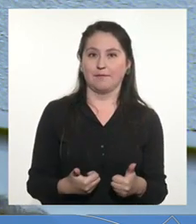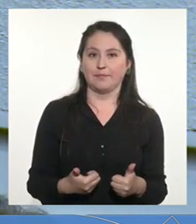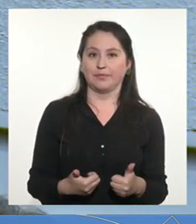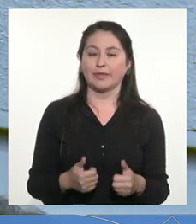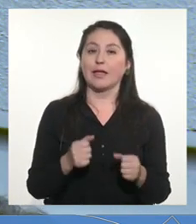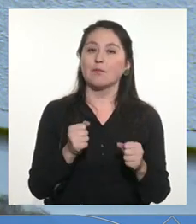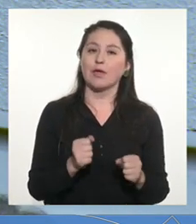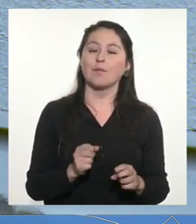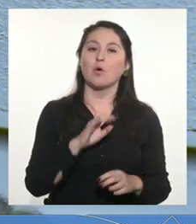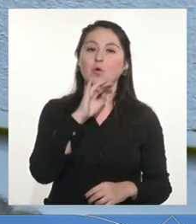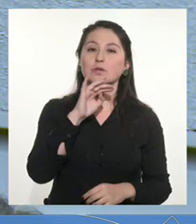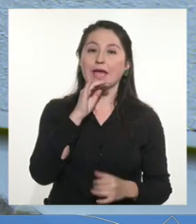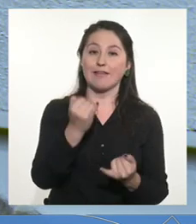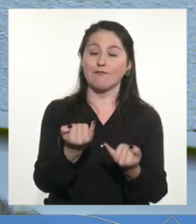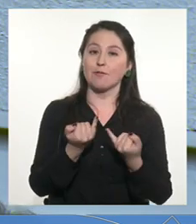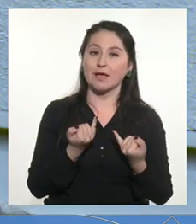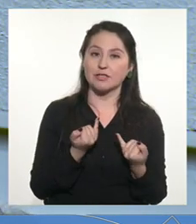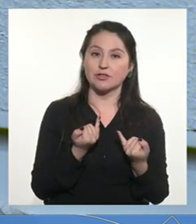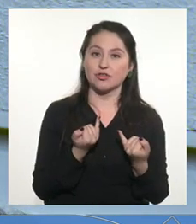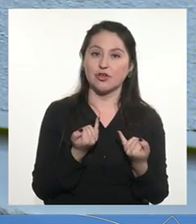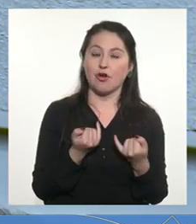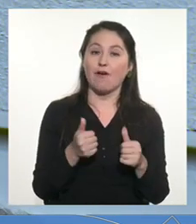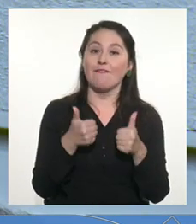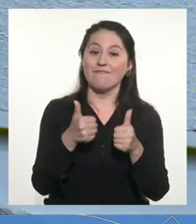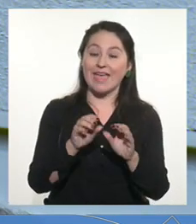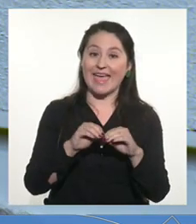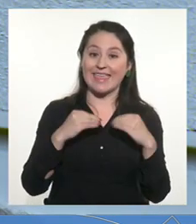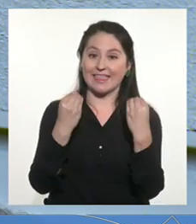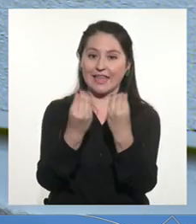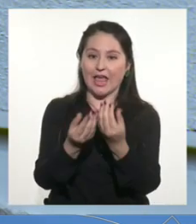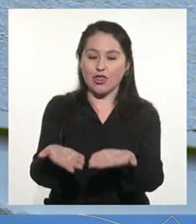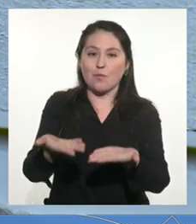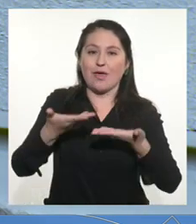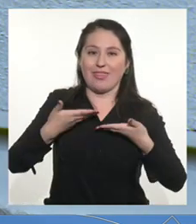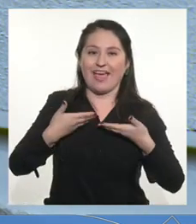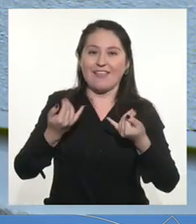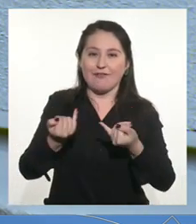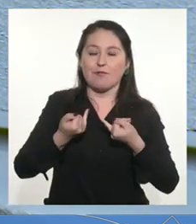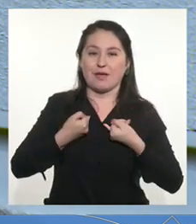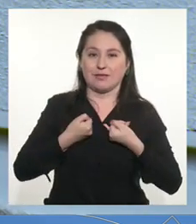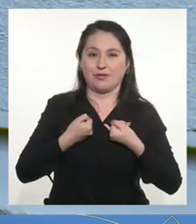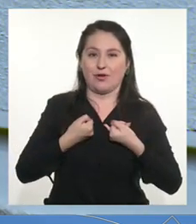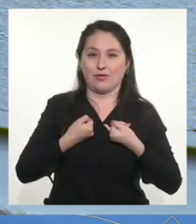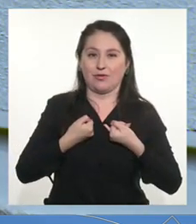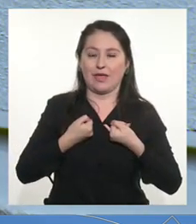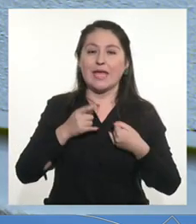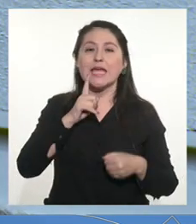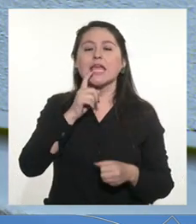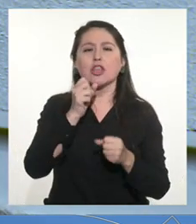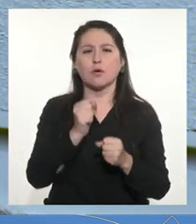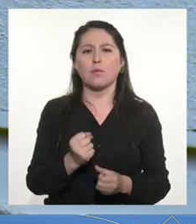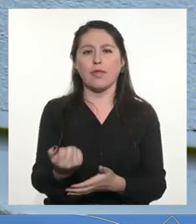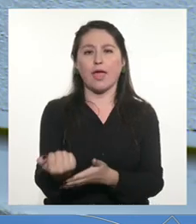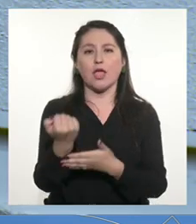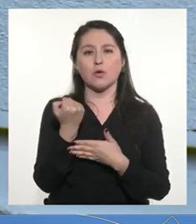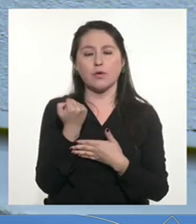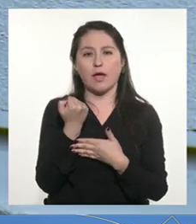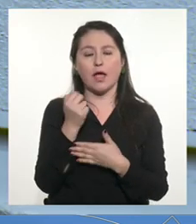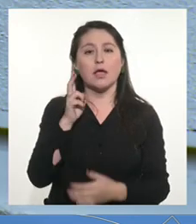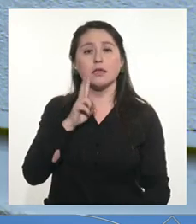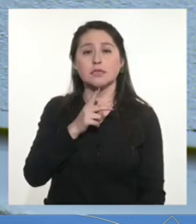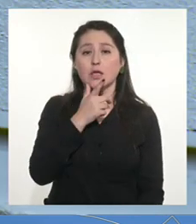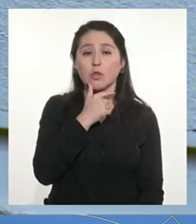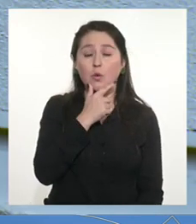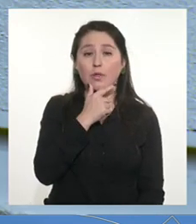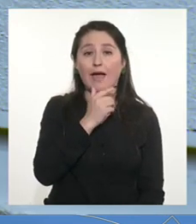disponible que viene integrada nos va a dar información que nos puede ayudar en esto sin lugar a duda la